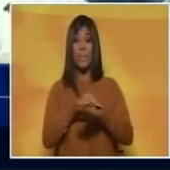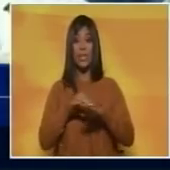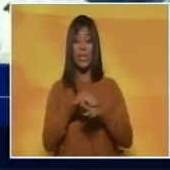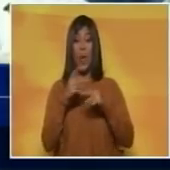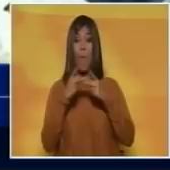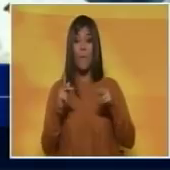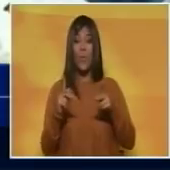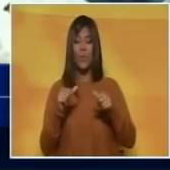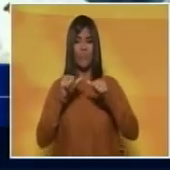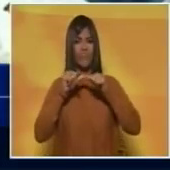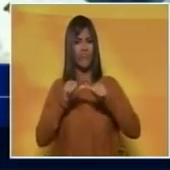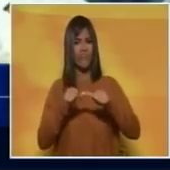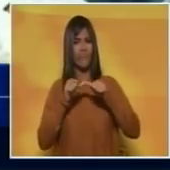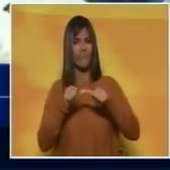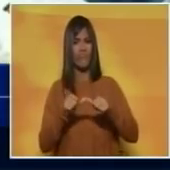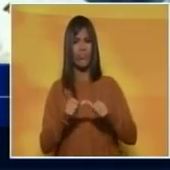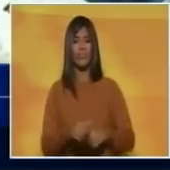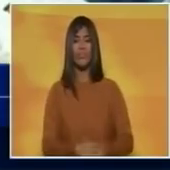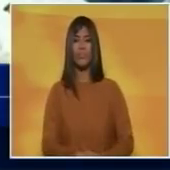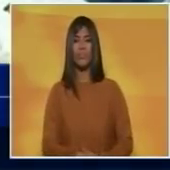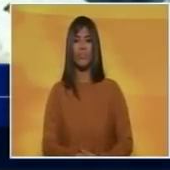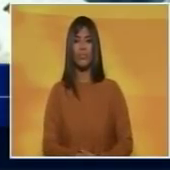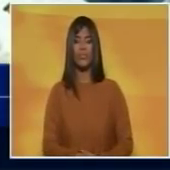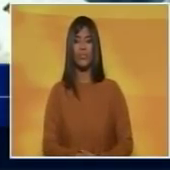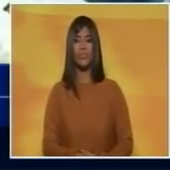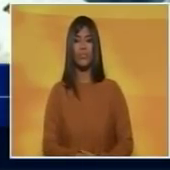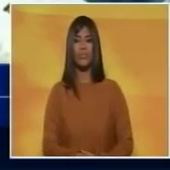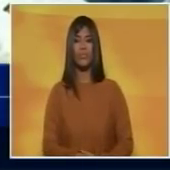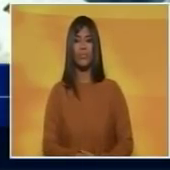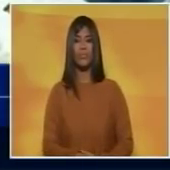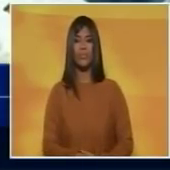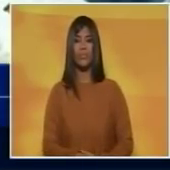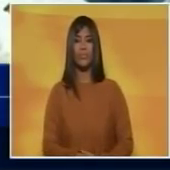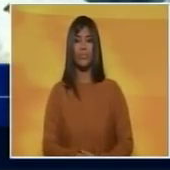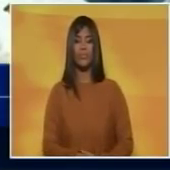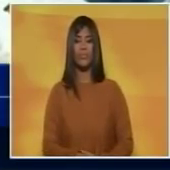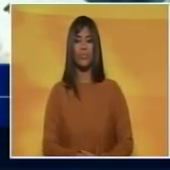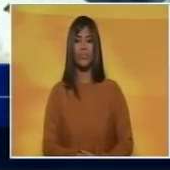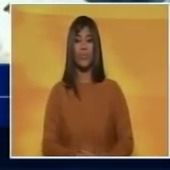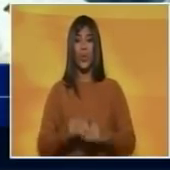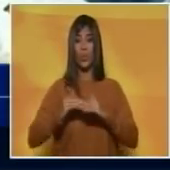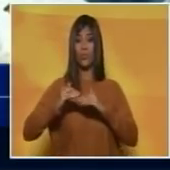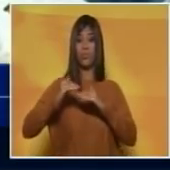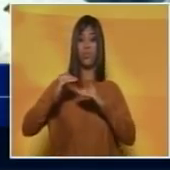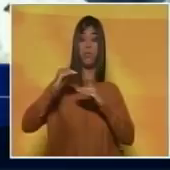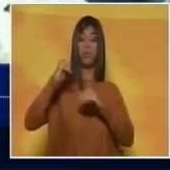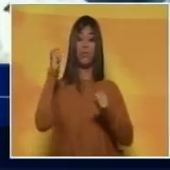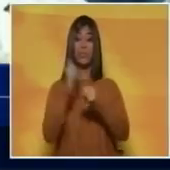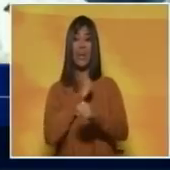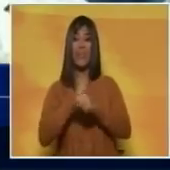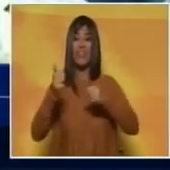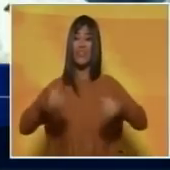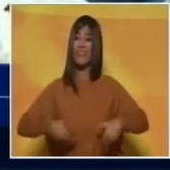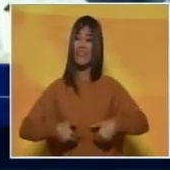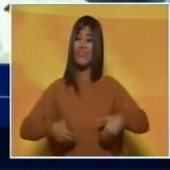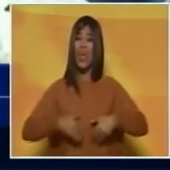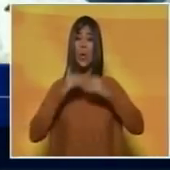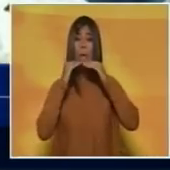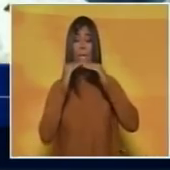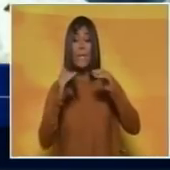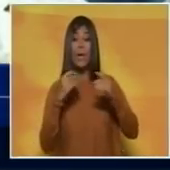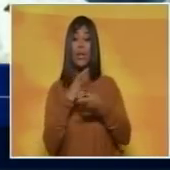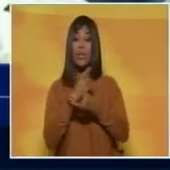Público ha mantenido un rol de altísimo nivel para mantener la estabilidad democrática